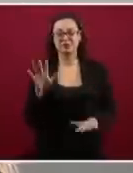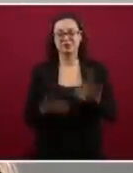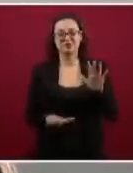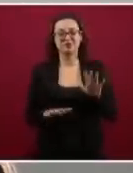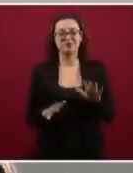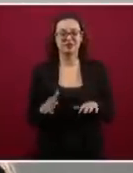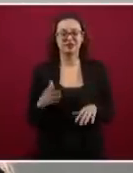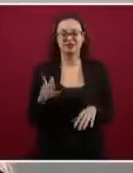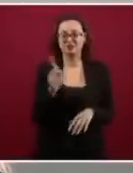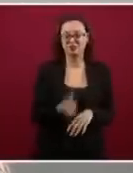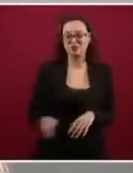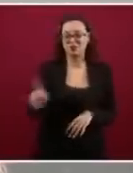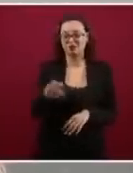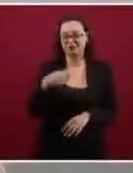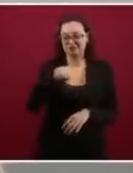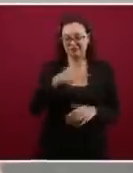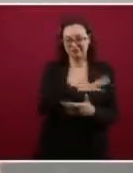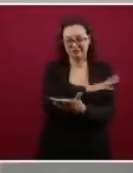dicen